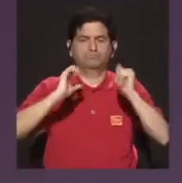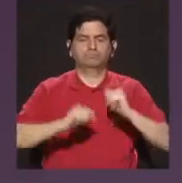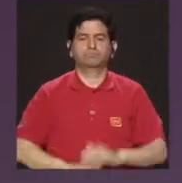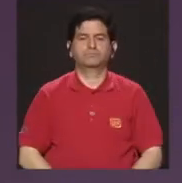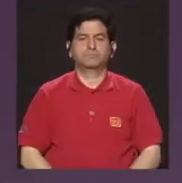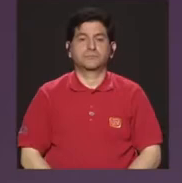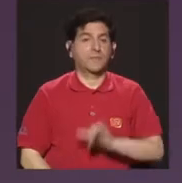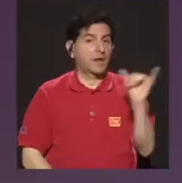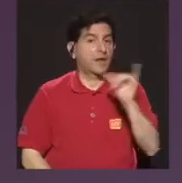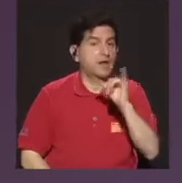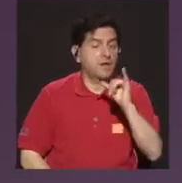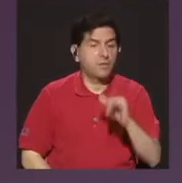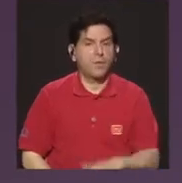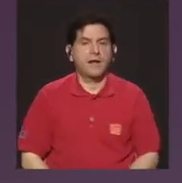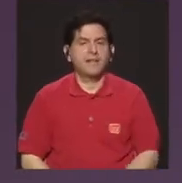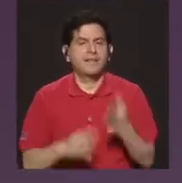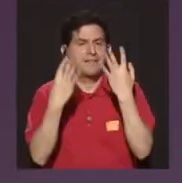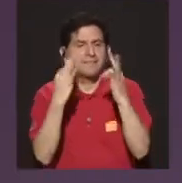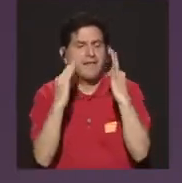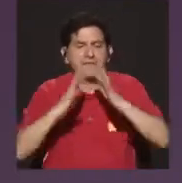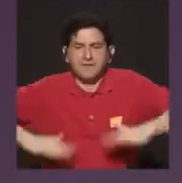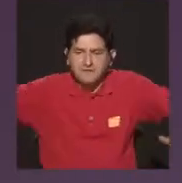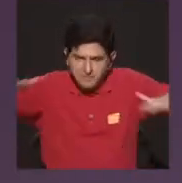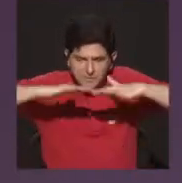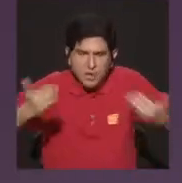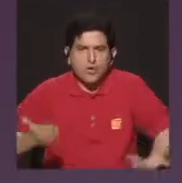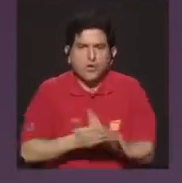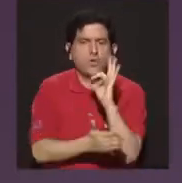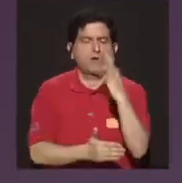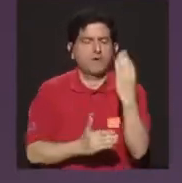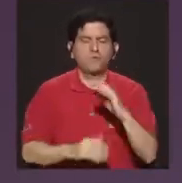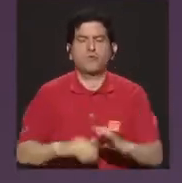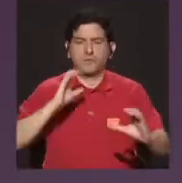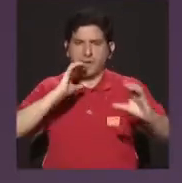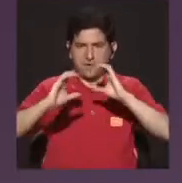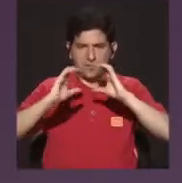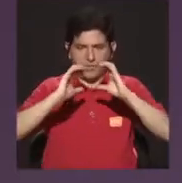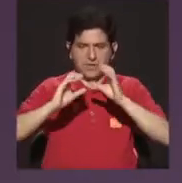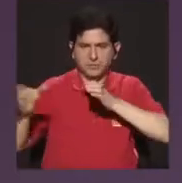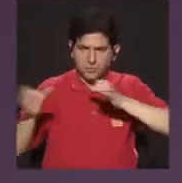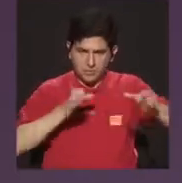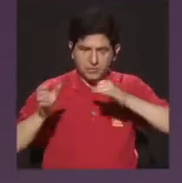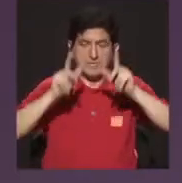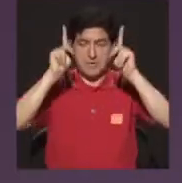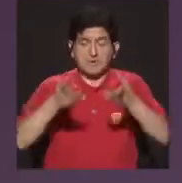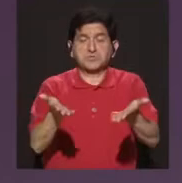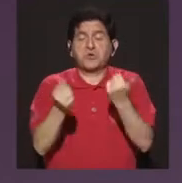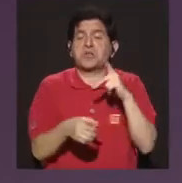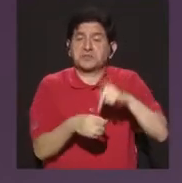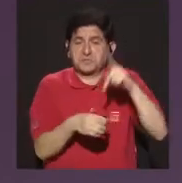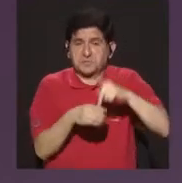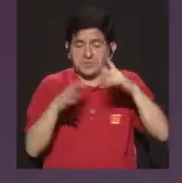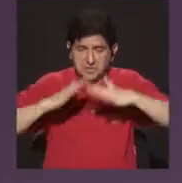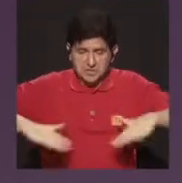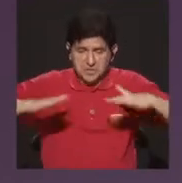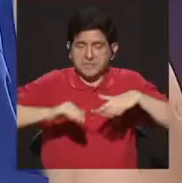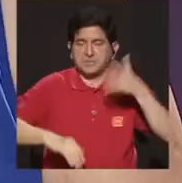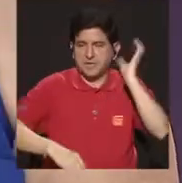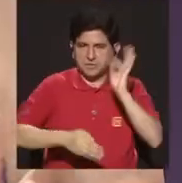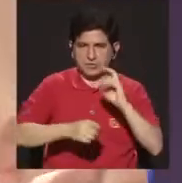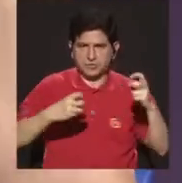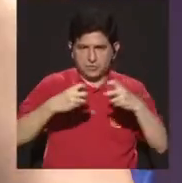inclusive se va a lograr también generar espacios para nuevos medios comerciales si para todas las personas que deseen participar en el espectro del elect